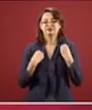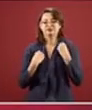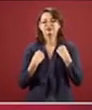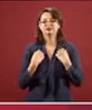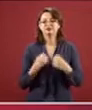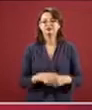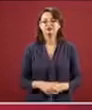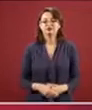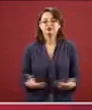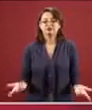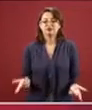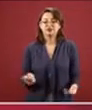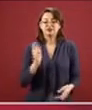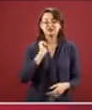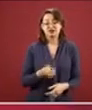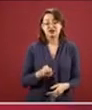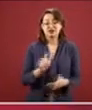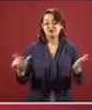Sería violar la ley.